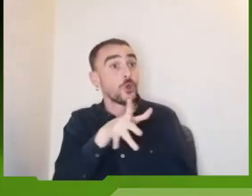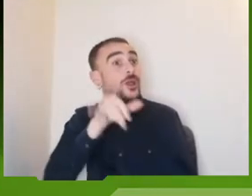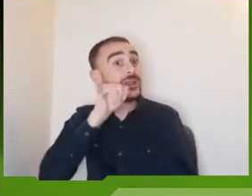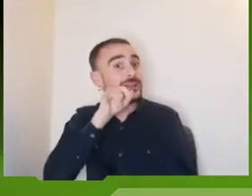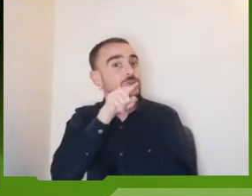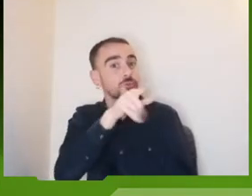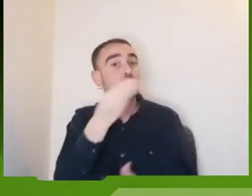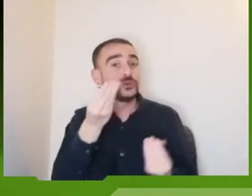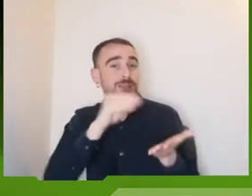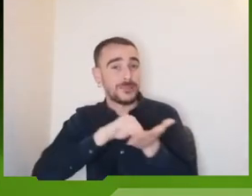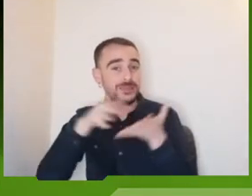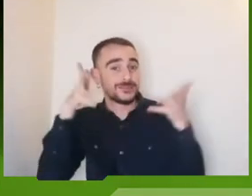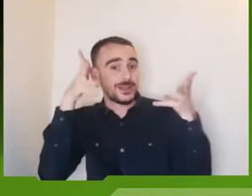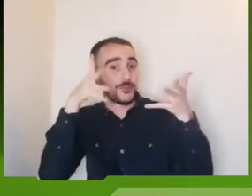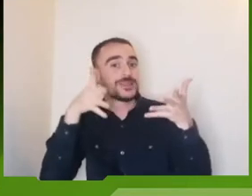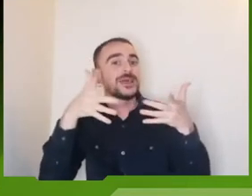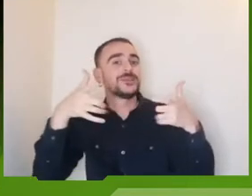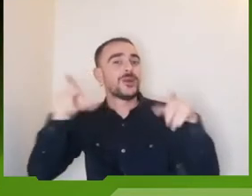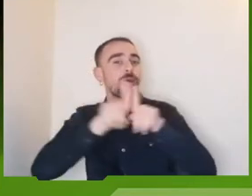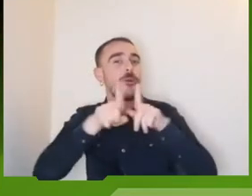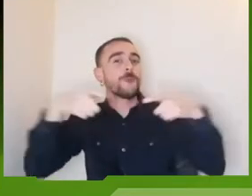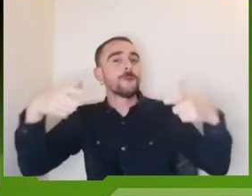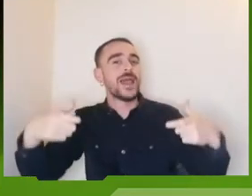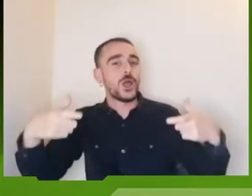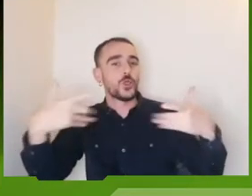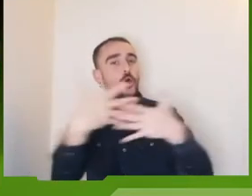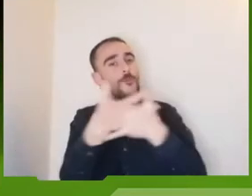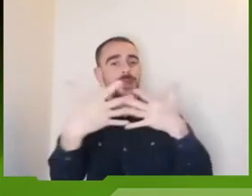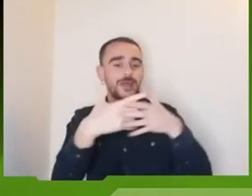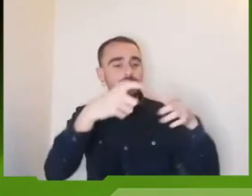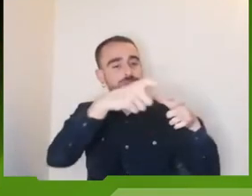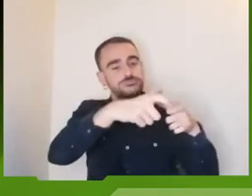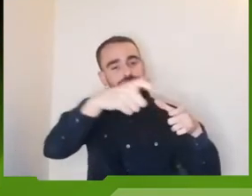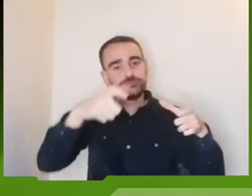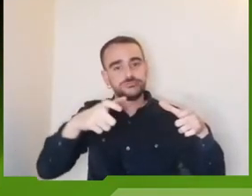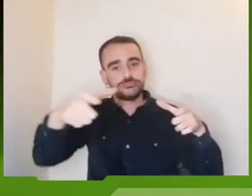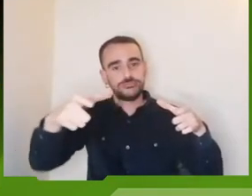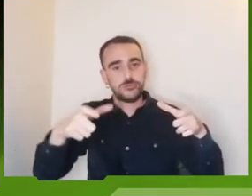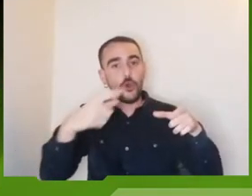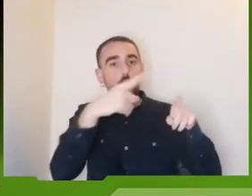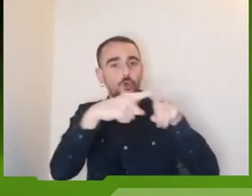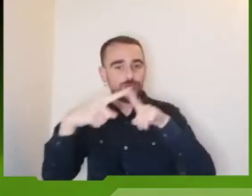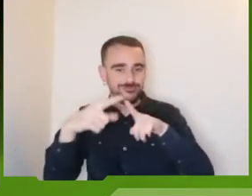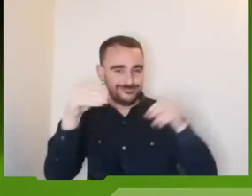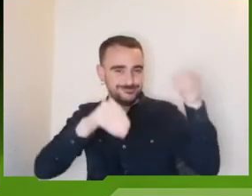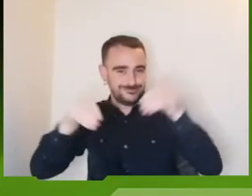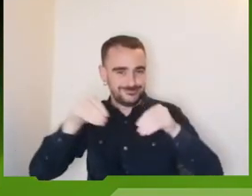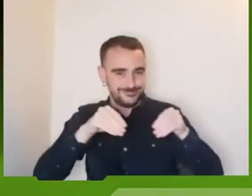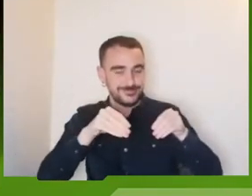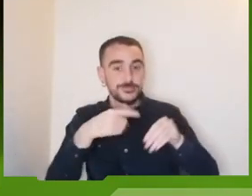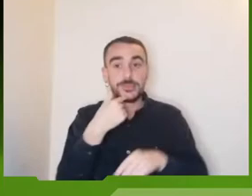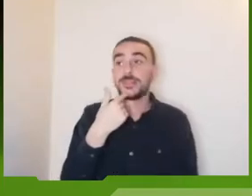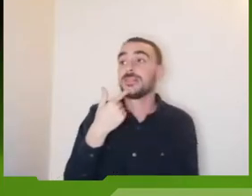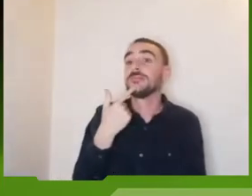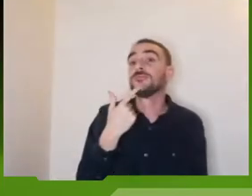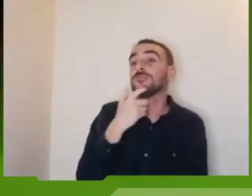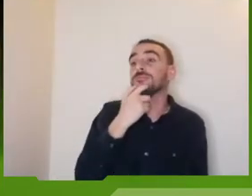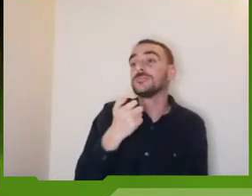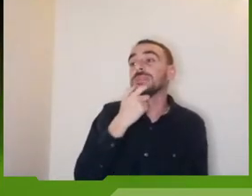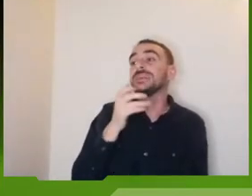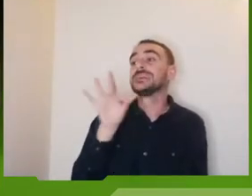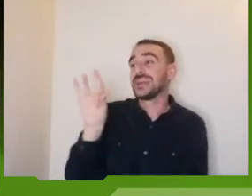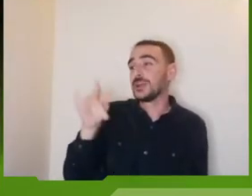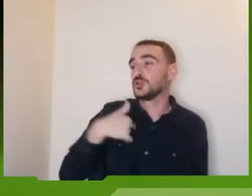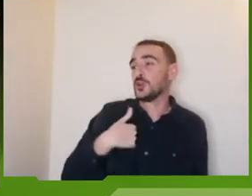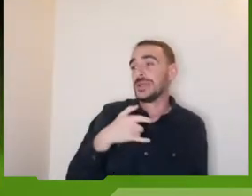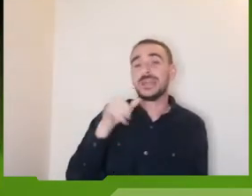más combinados, ¿no? Sí, esto lo hago mucho en el Instagram porque también sale de que a veces no